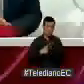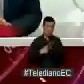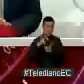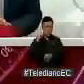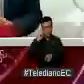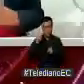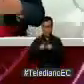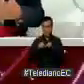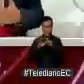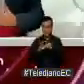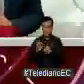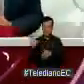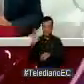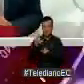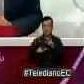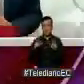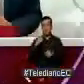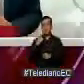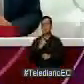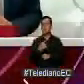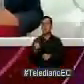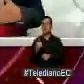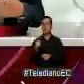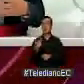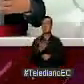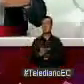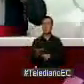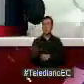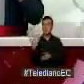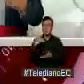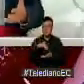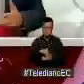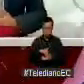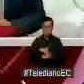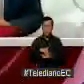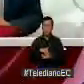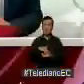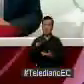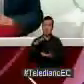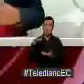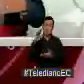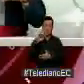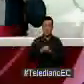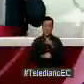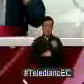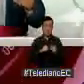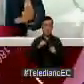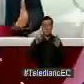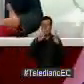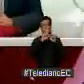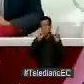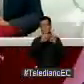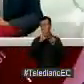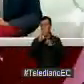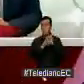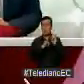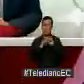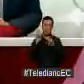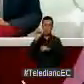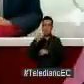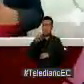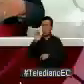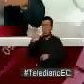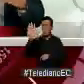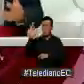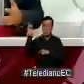Unión Europea, había gente que decía que va a volver la reconquista y que van a venir las empresas transnacionales europeas